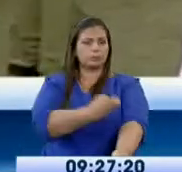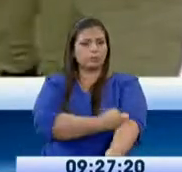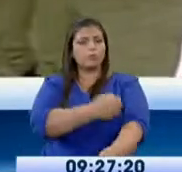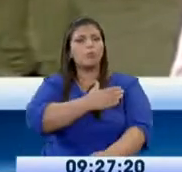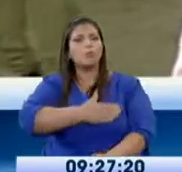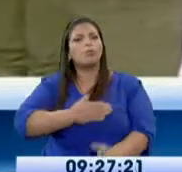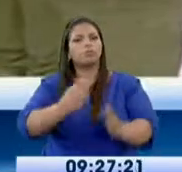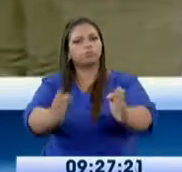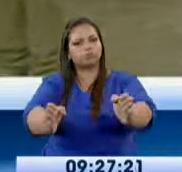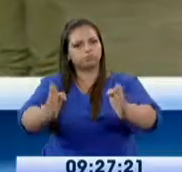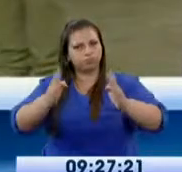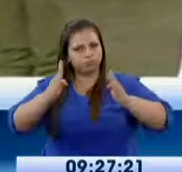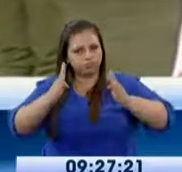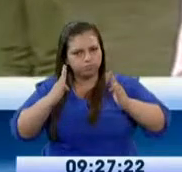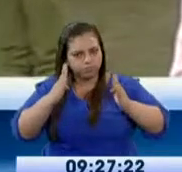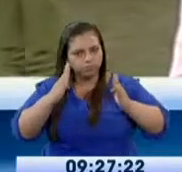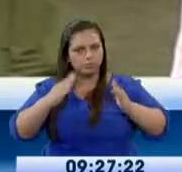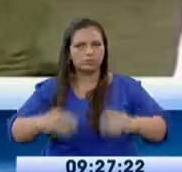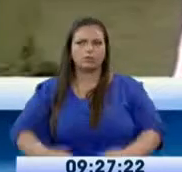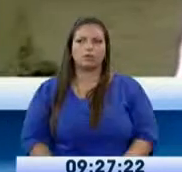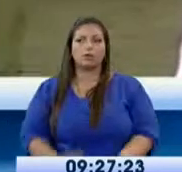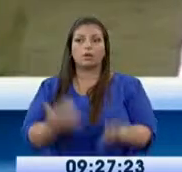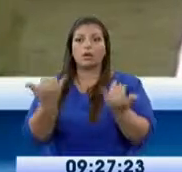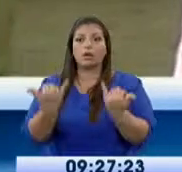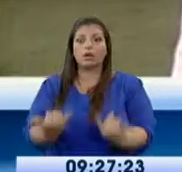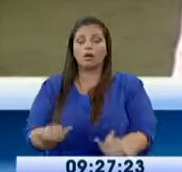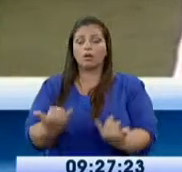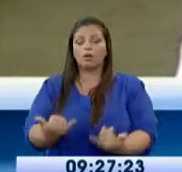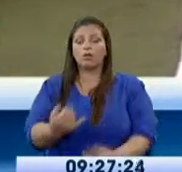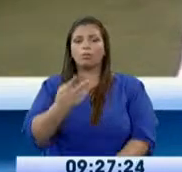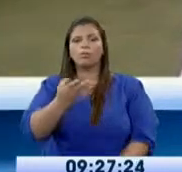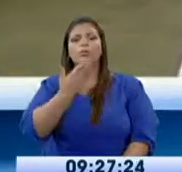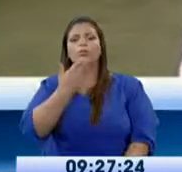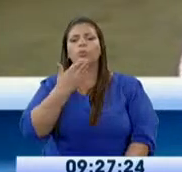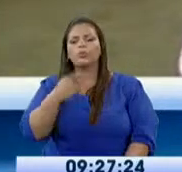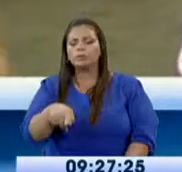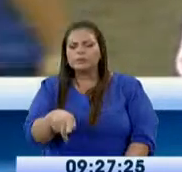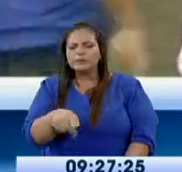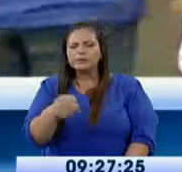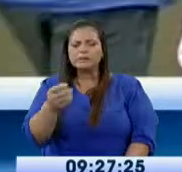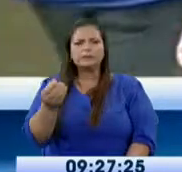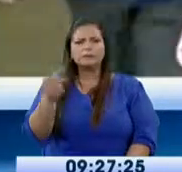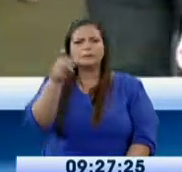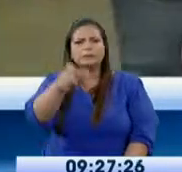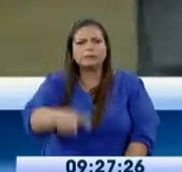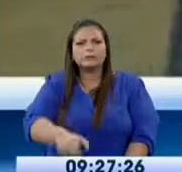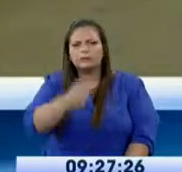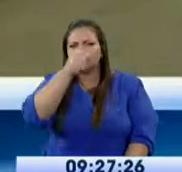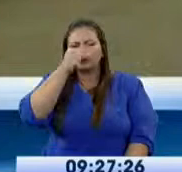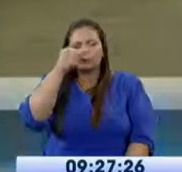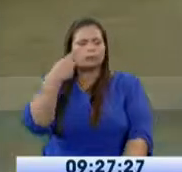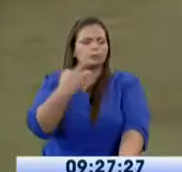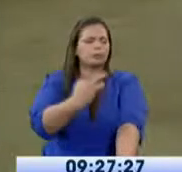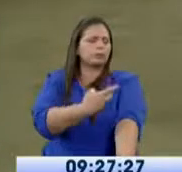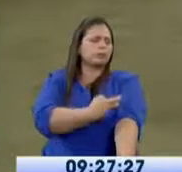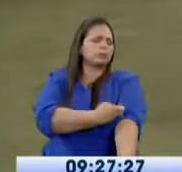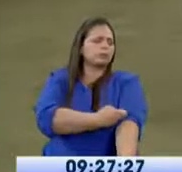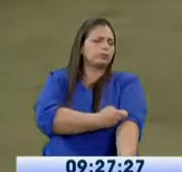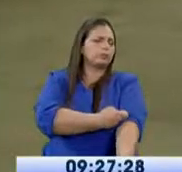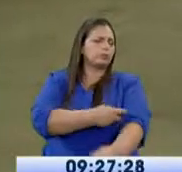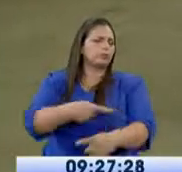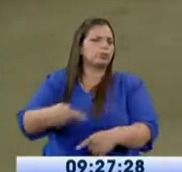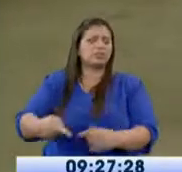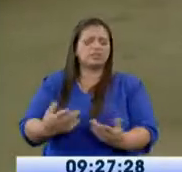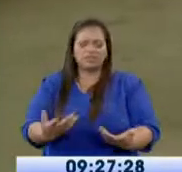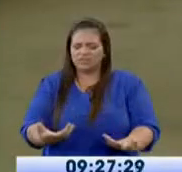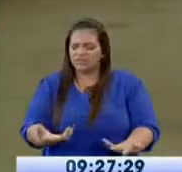tratar sobre la ruta para la desintoxicación. ¿Qué hay que hacer? Cuando nosotros hacemos este tipo de